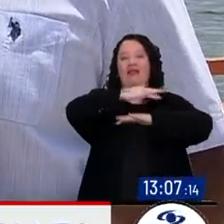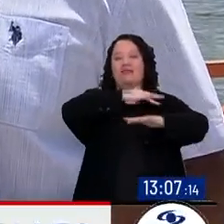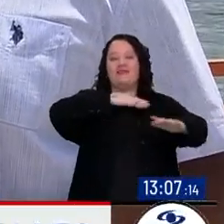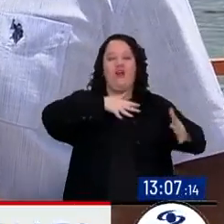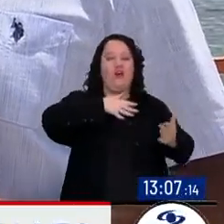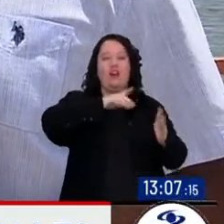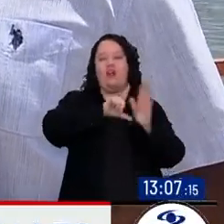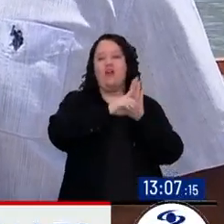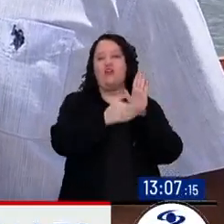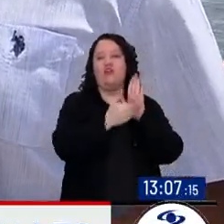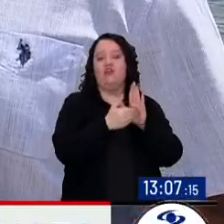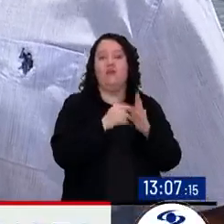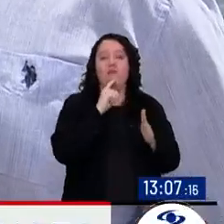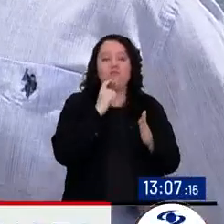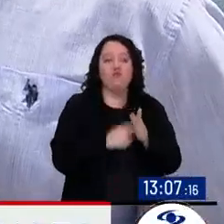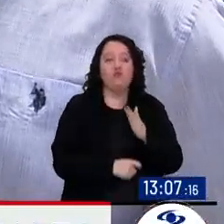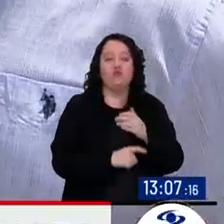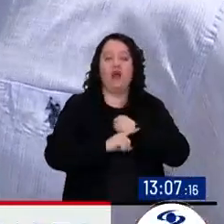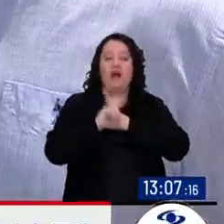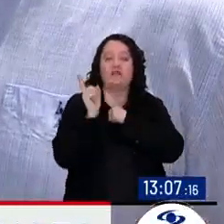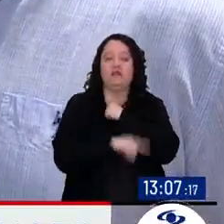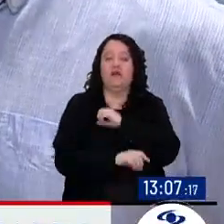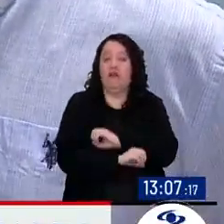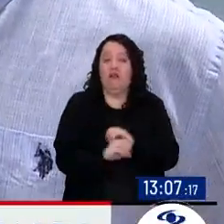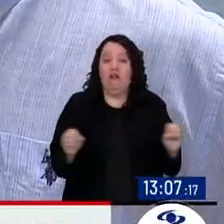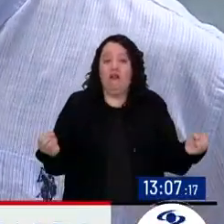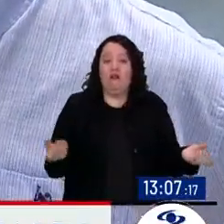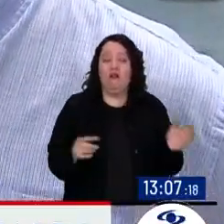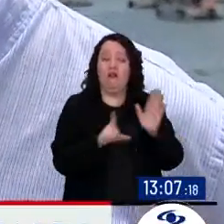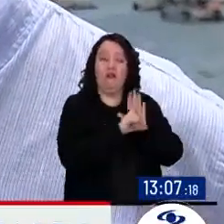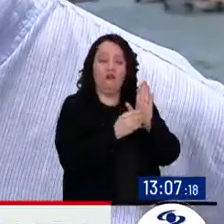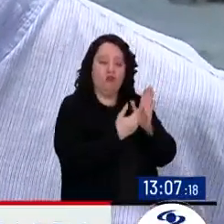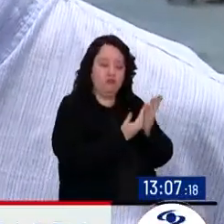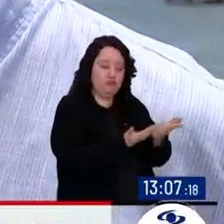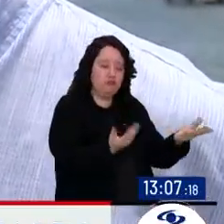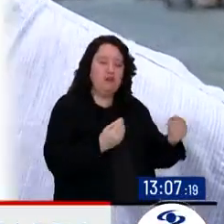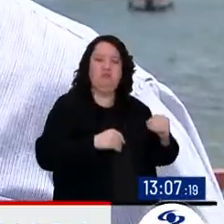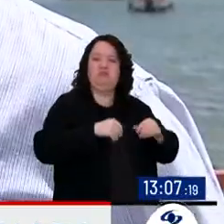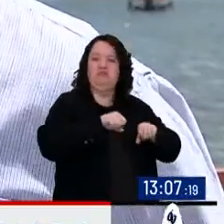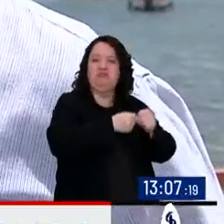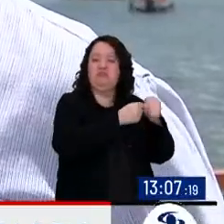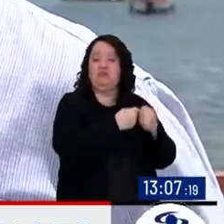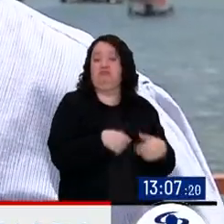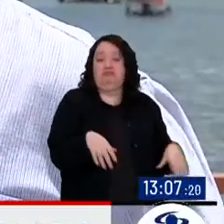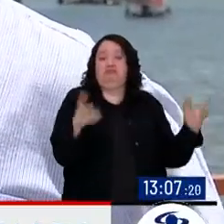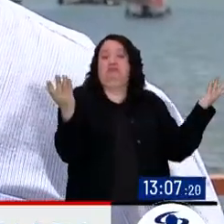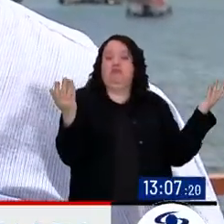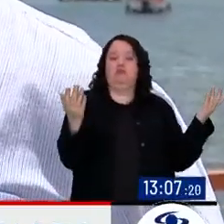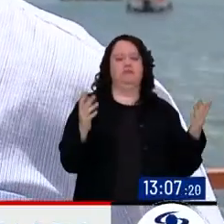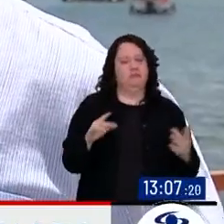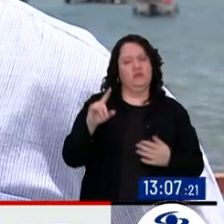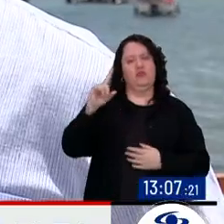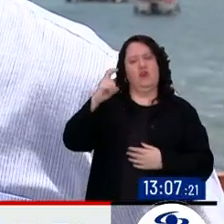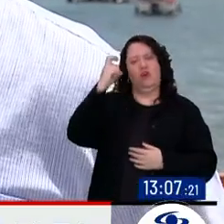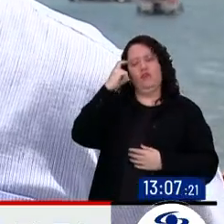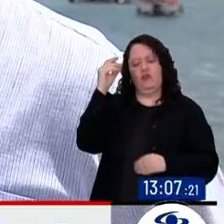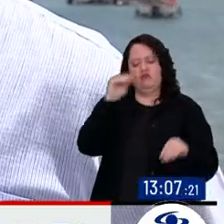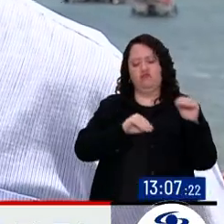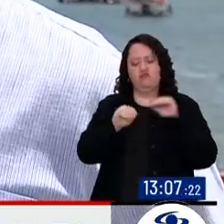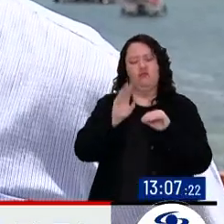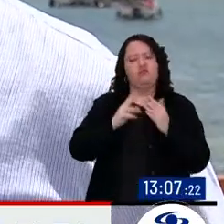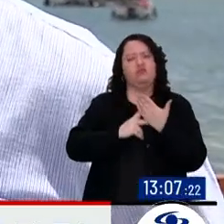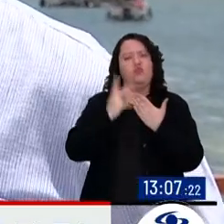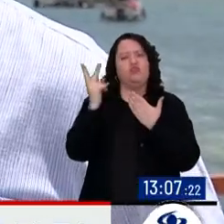una sola multa o sanción para los delitos ambientales que aquí abundan en el territorio. Y como gobierno, crear los